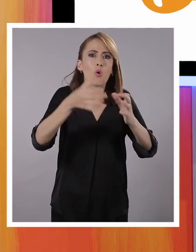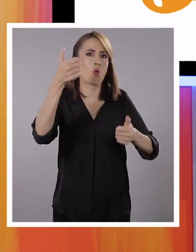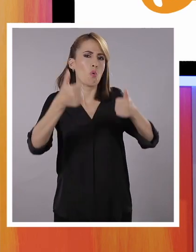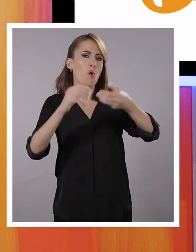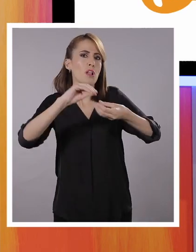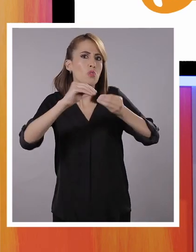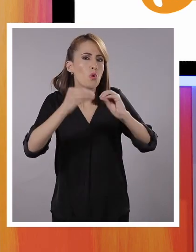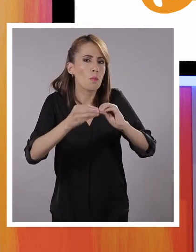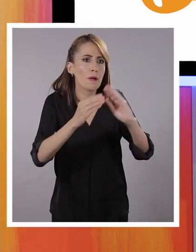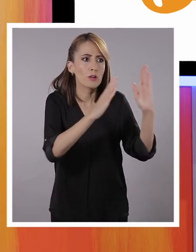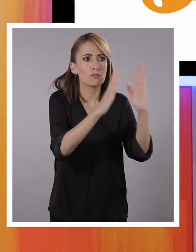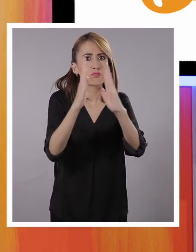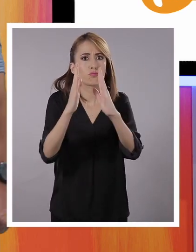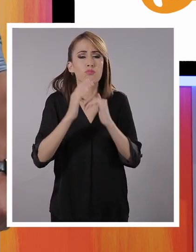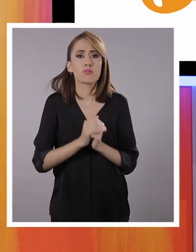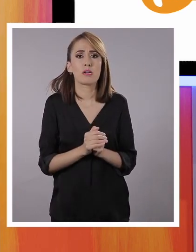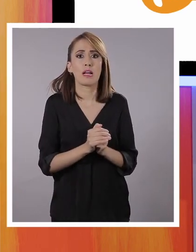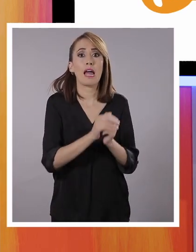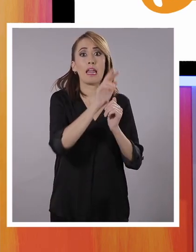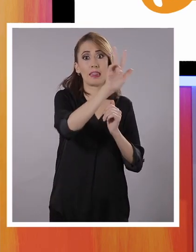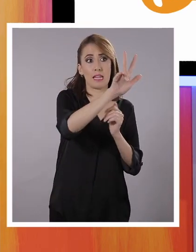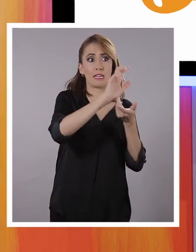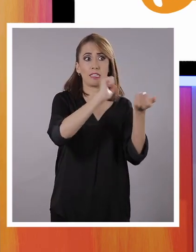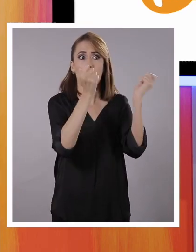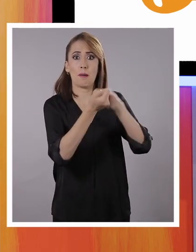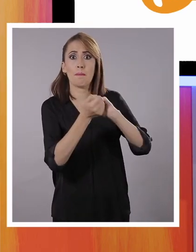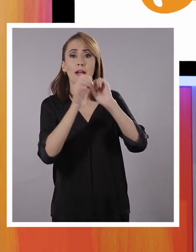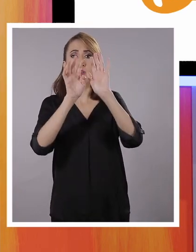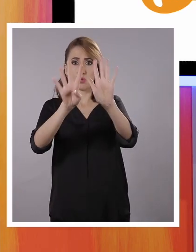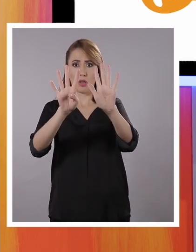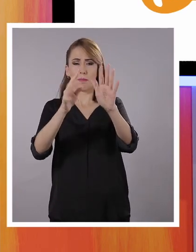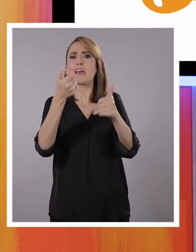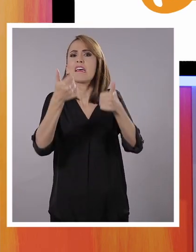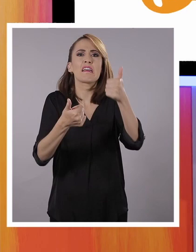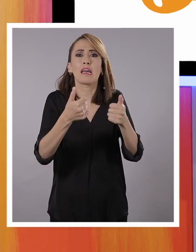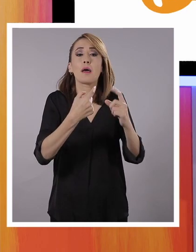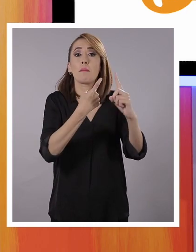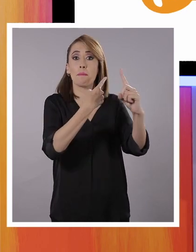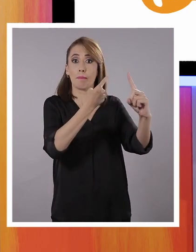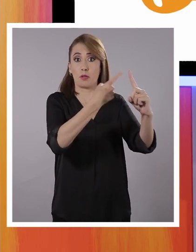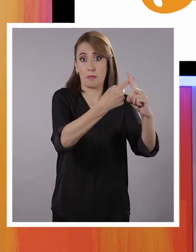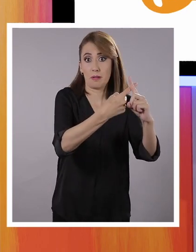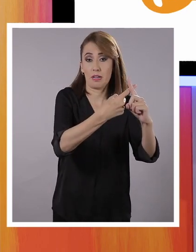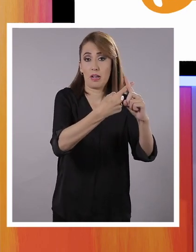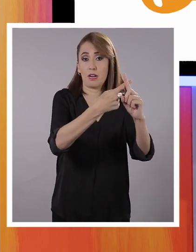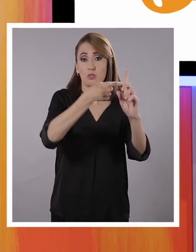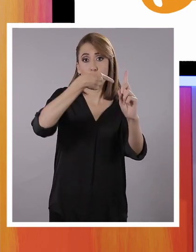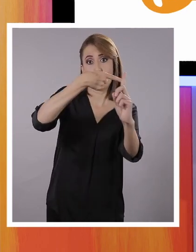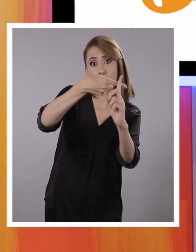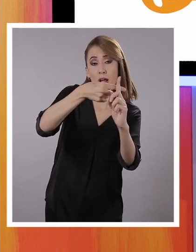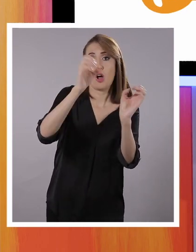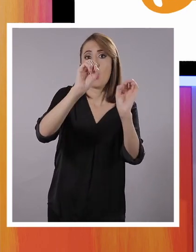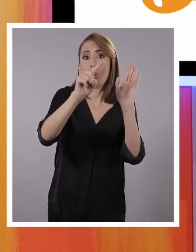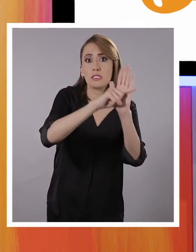entre este número y este número de acá? Para que el 3 se convierta en 9, ¿qué hay que hacer?